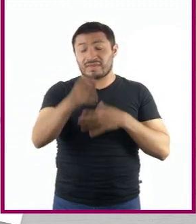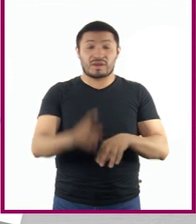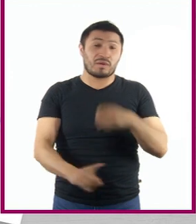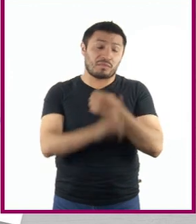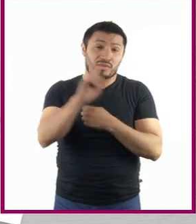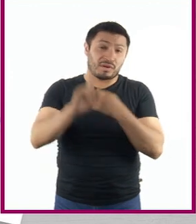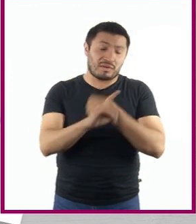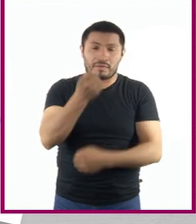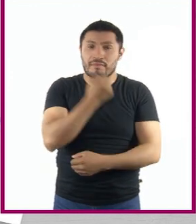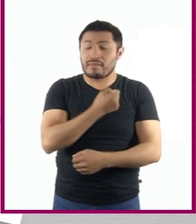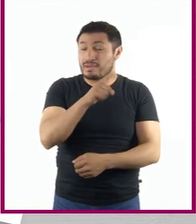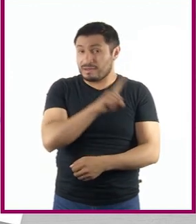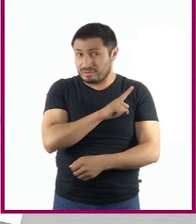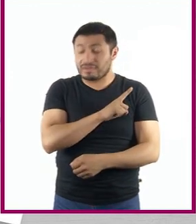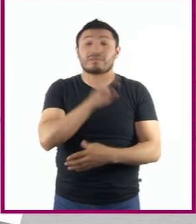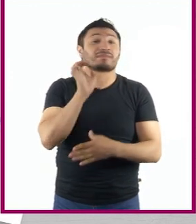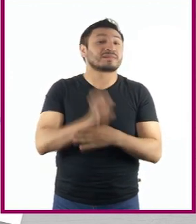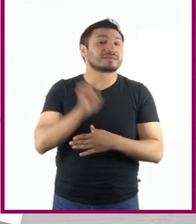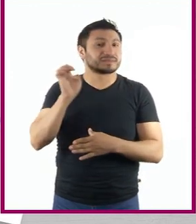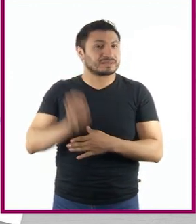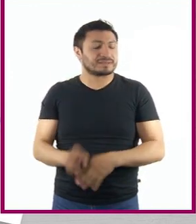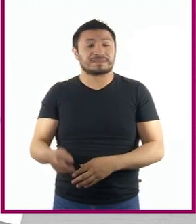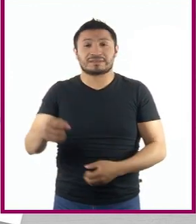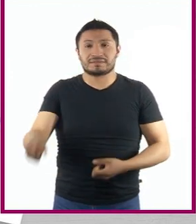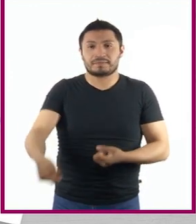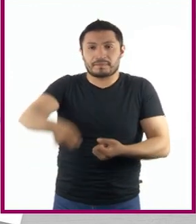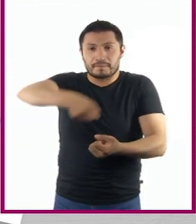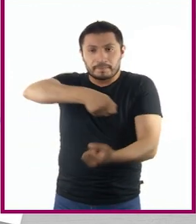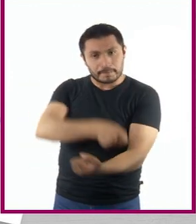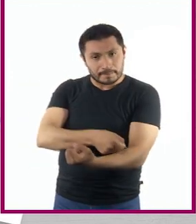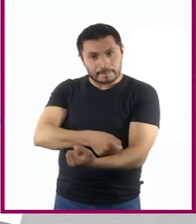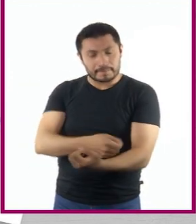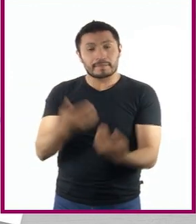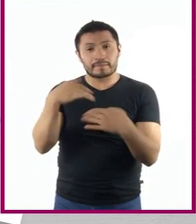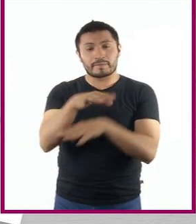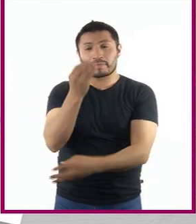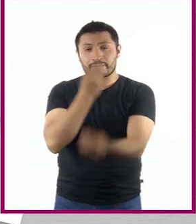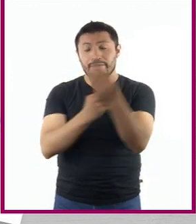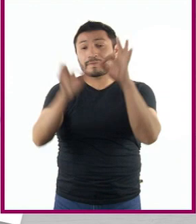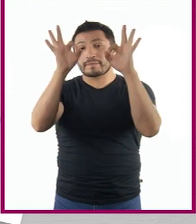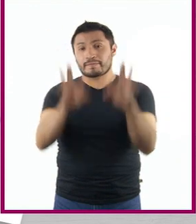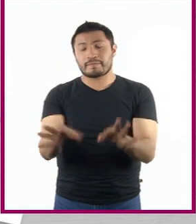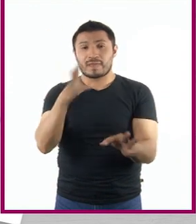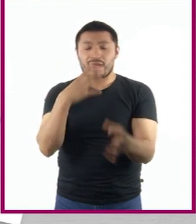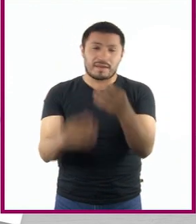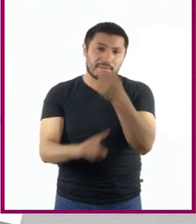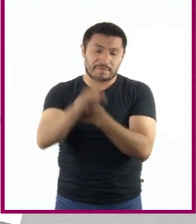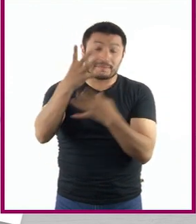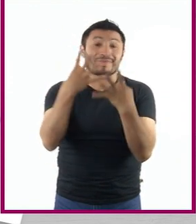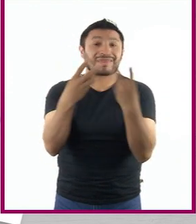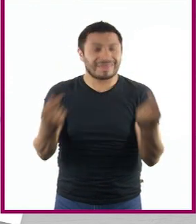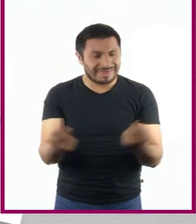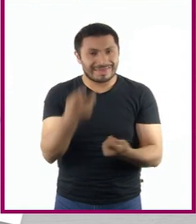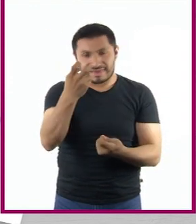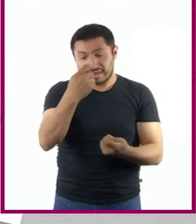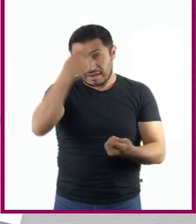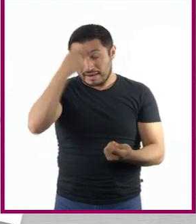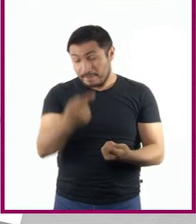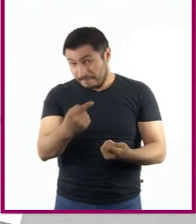salud en la población. Por lo tanto, las canastas regionales del buen comer son una solución para estas